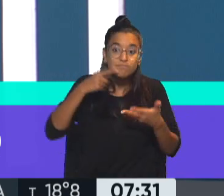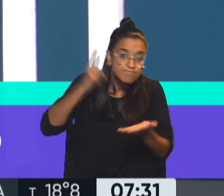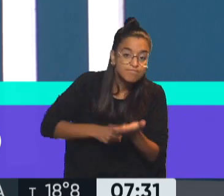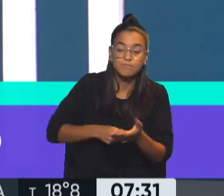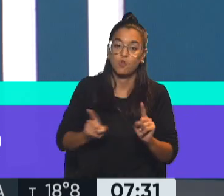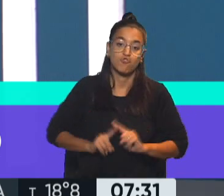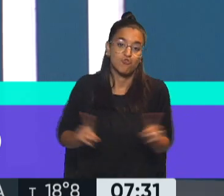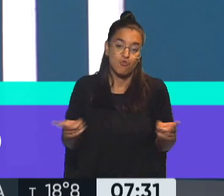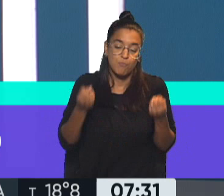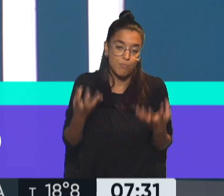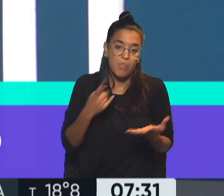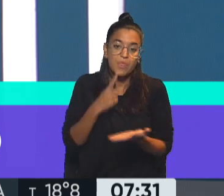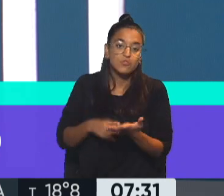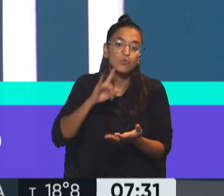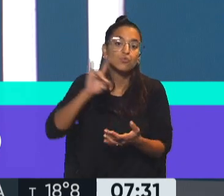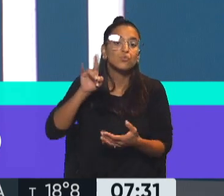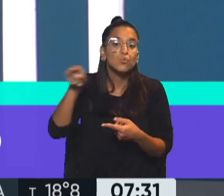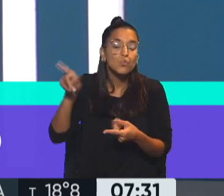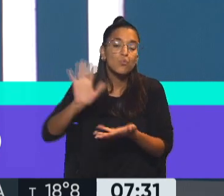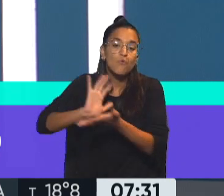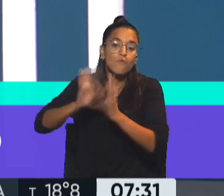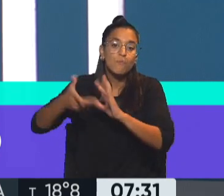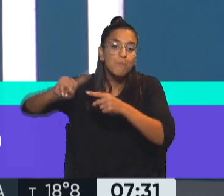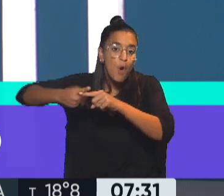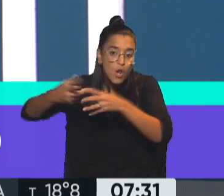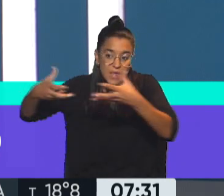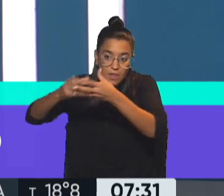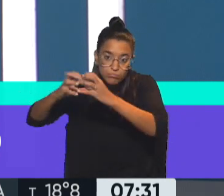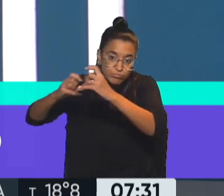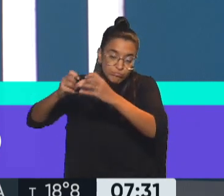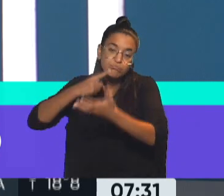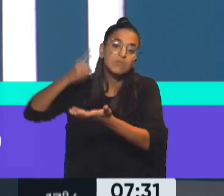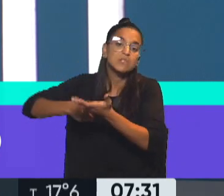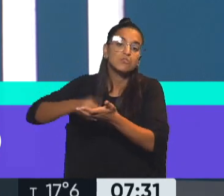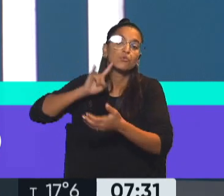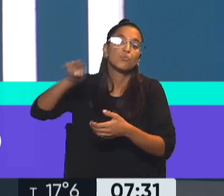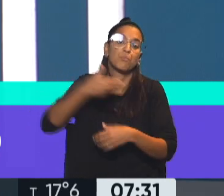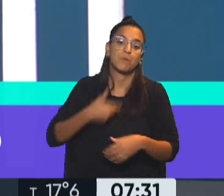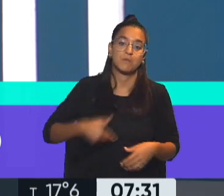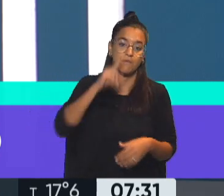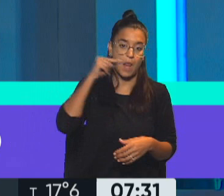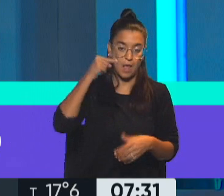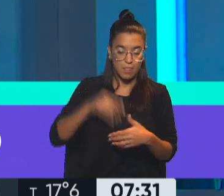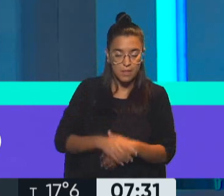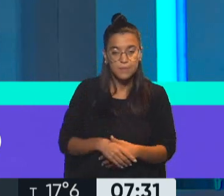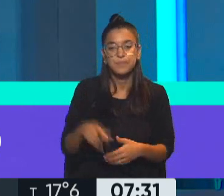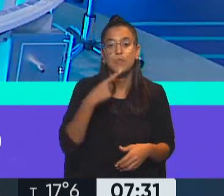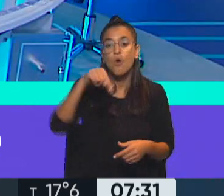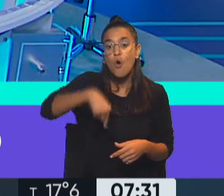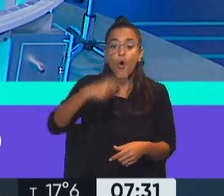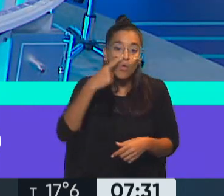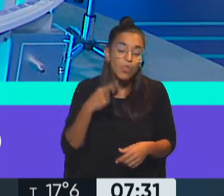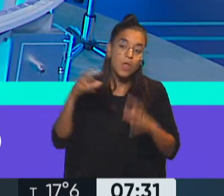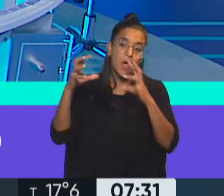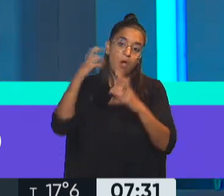porque porque la decisión se tomaba del punto de vista político y esa edición política la terminó tomando el presidente alberto forma una jornada que indudablemente tendrá